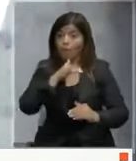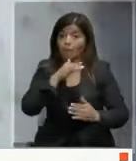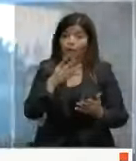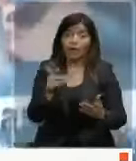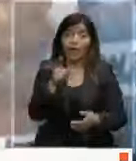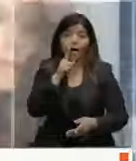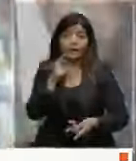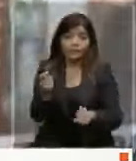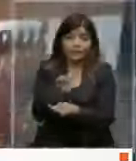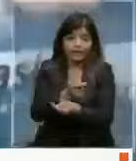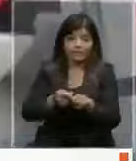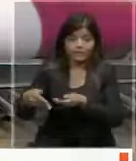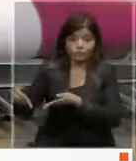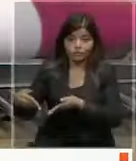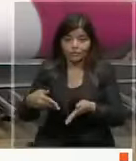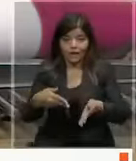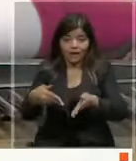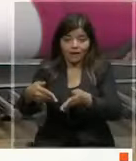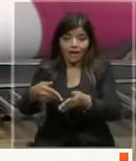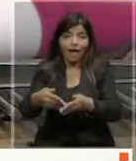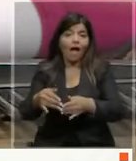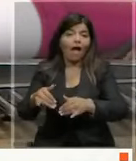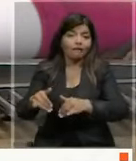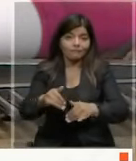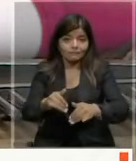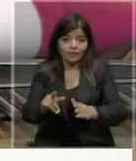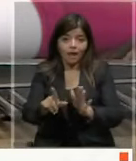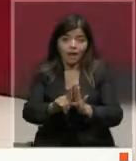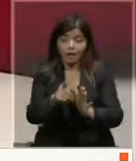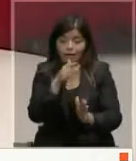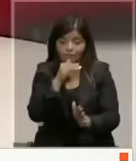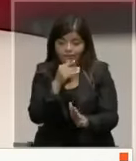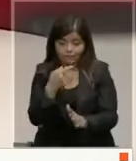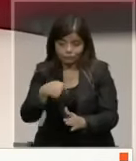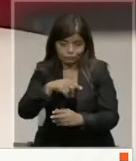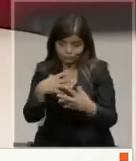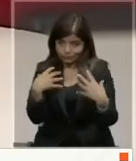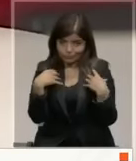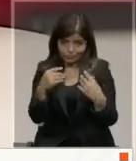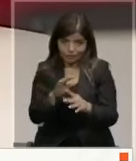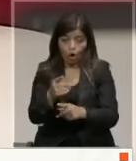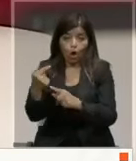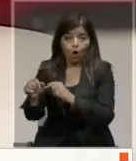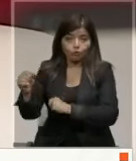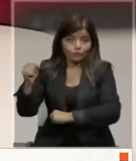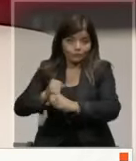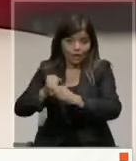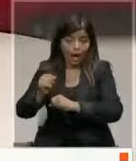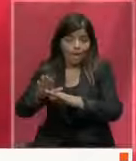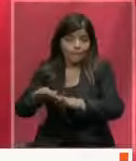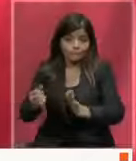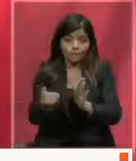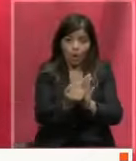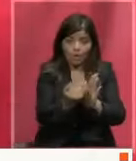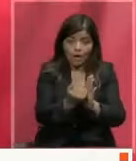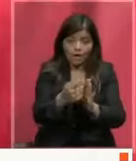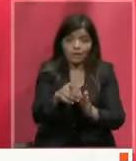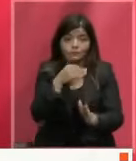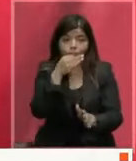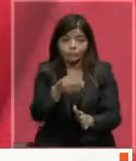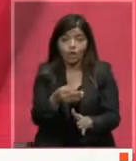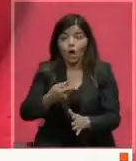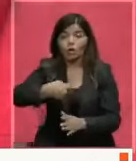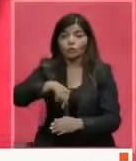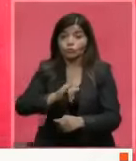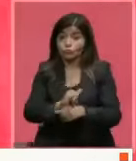que los productos estén siendo comercializados de forma ilegal con los distribuidores de las otras dos marcas ocurrió lo siguiente esto entra en la categoría de